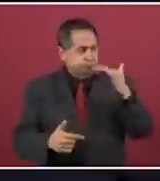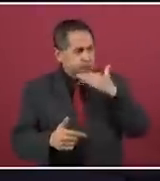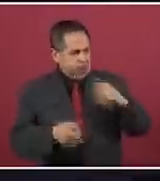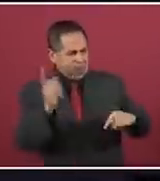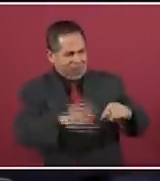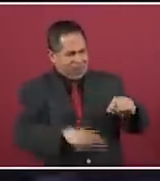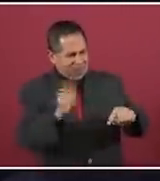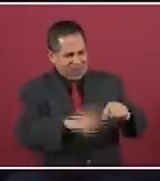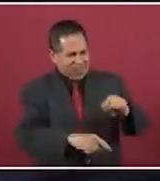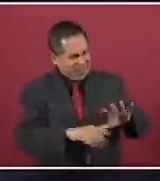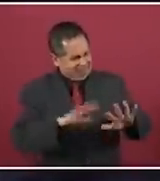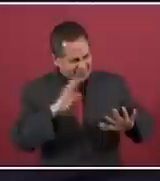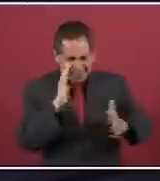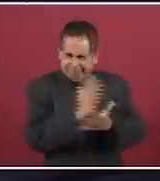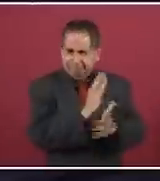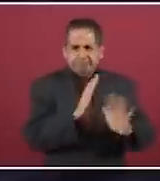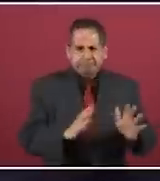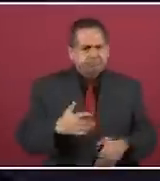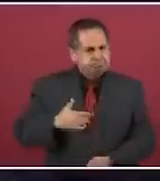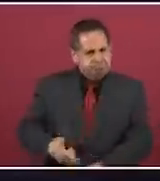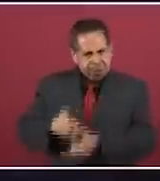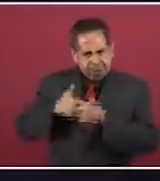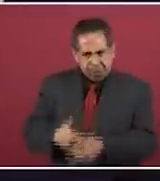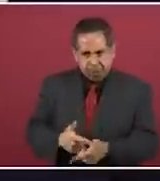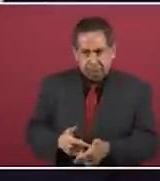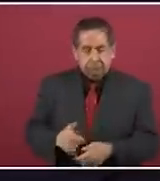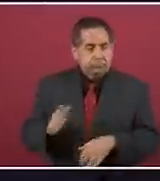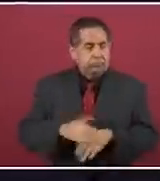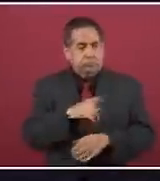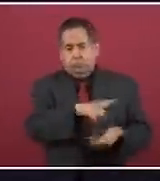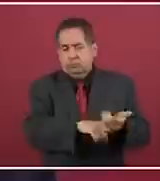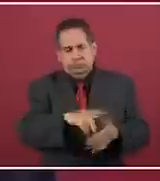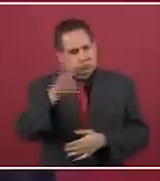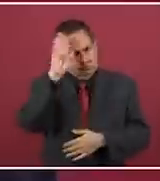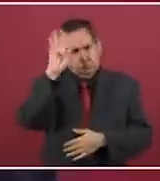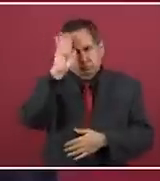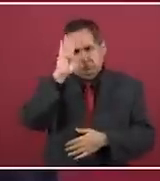Es que se pasaron.